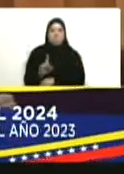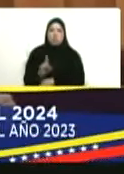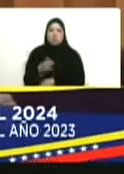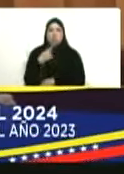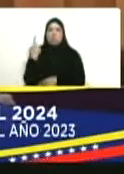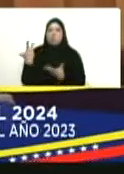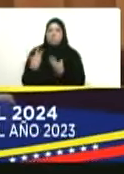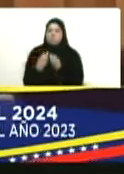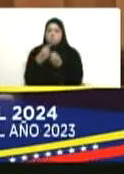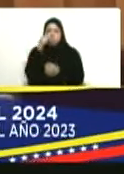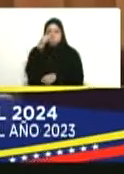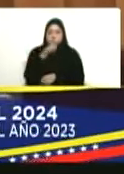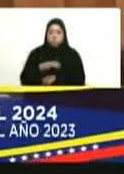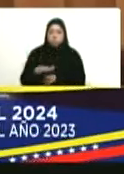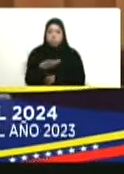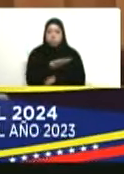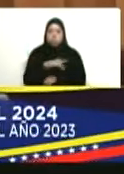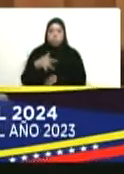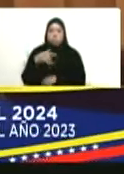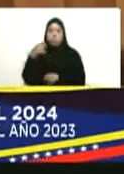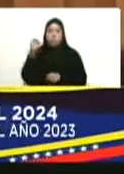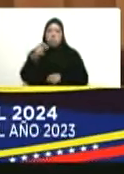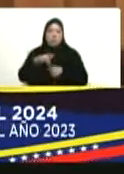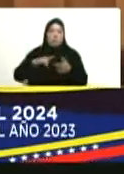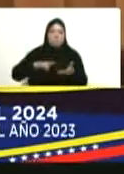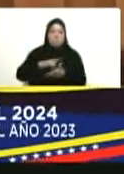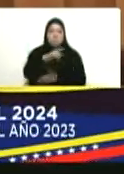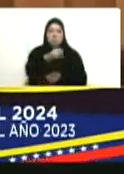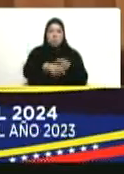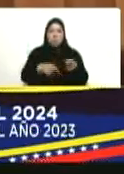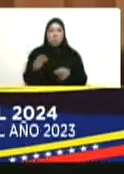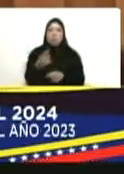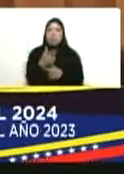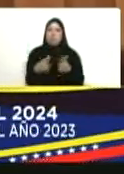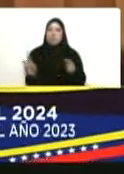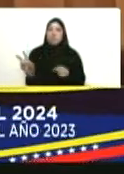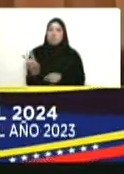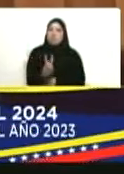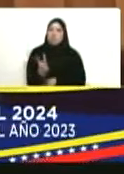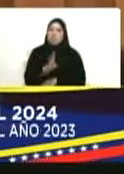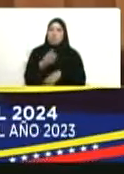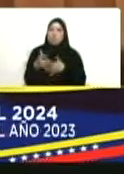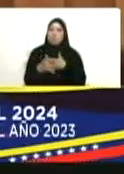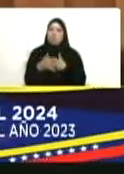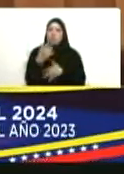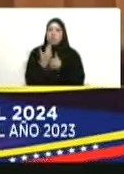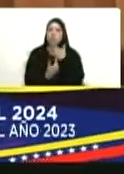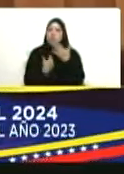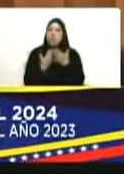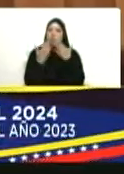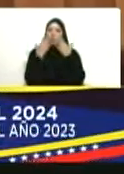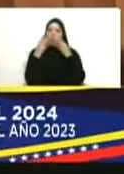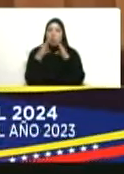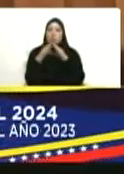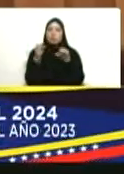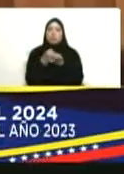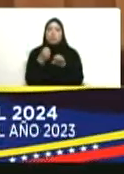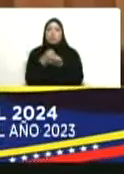ustedes. Vamos a invadir Venezuela. Y yo le dije, don